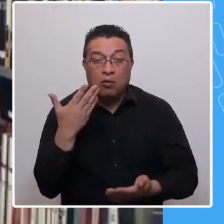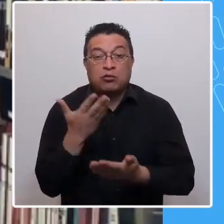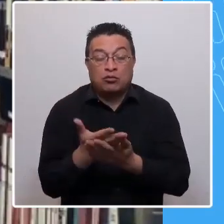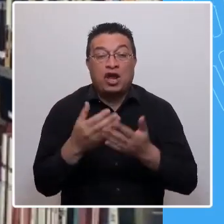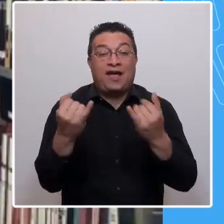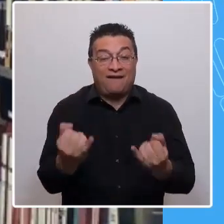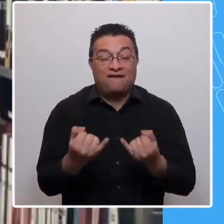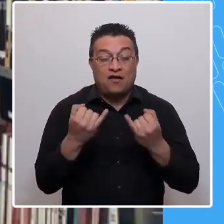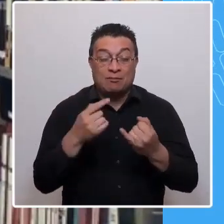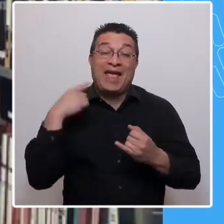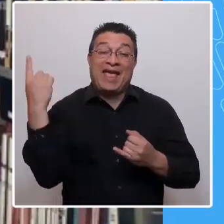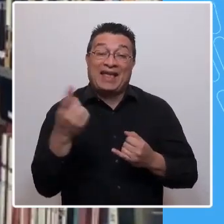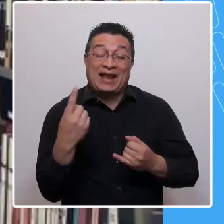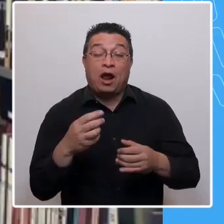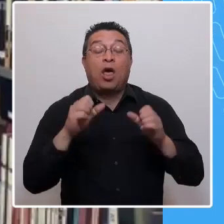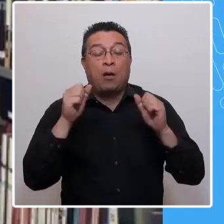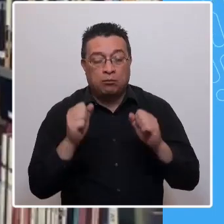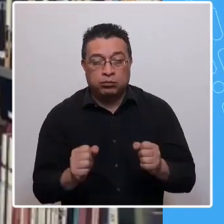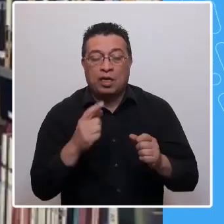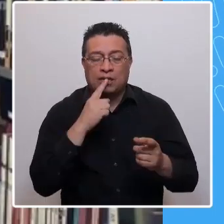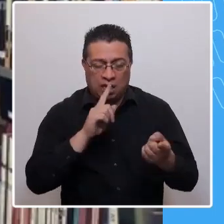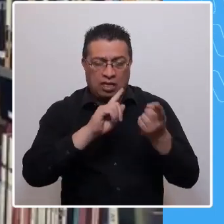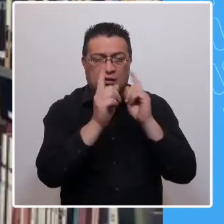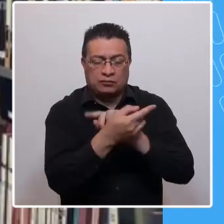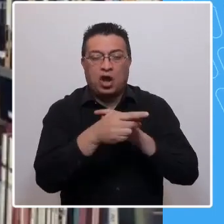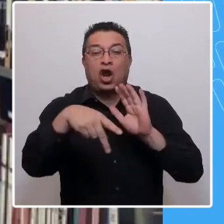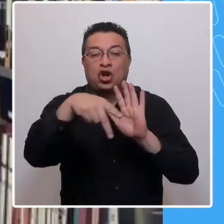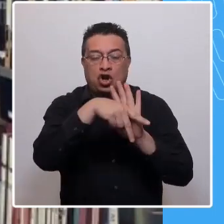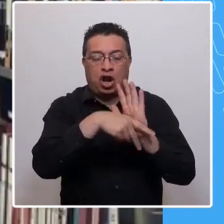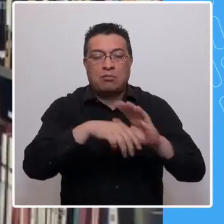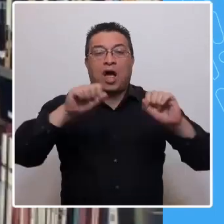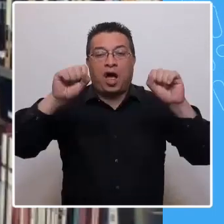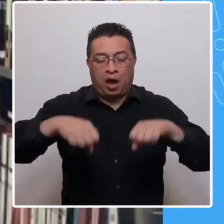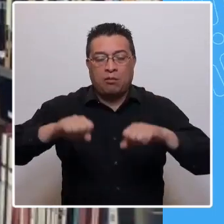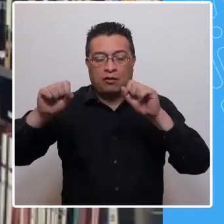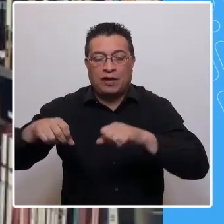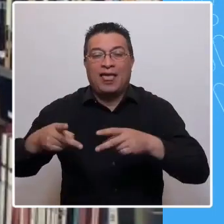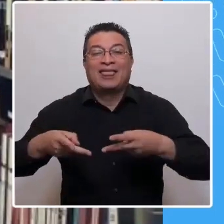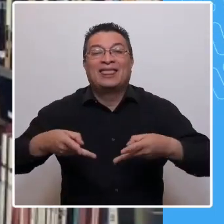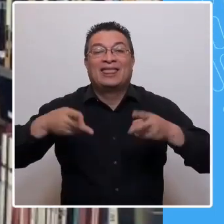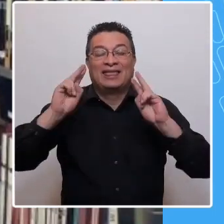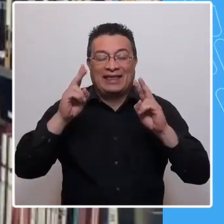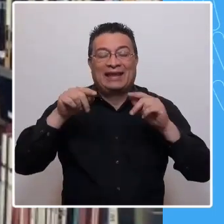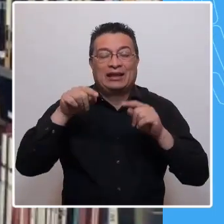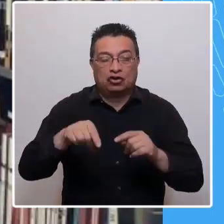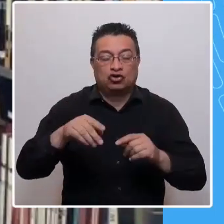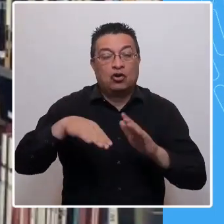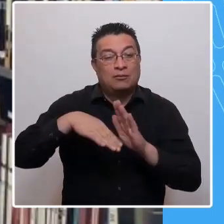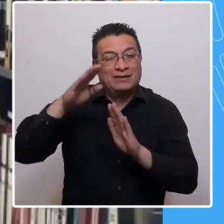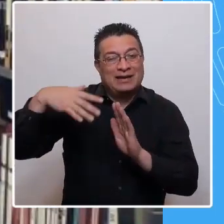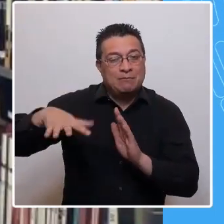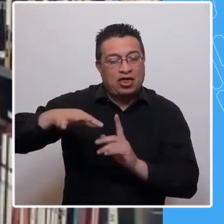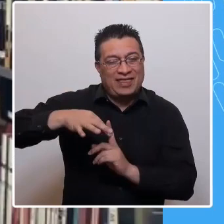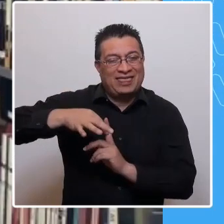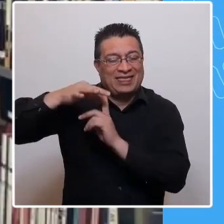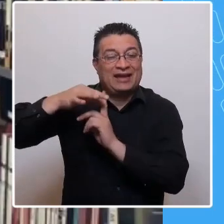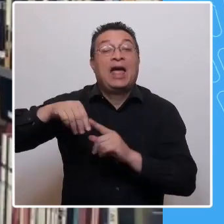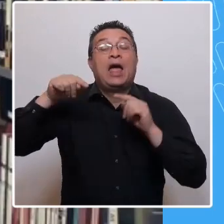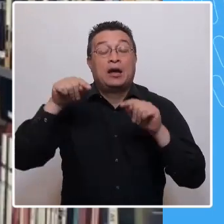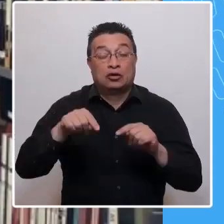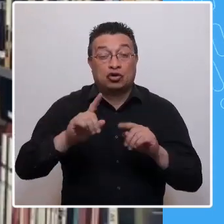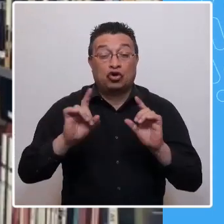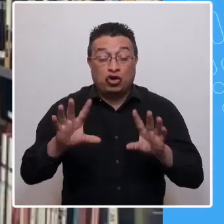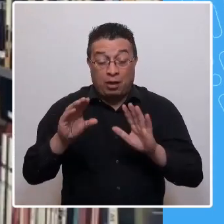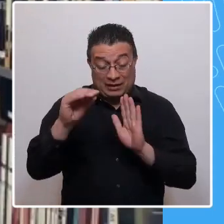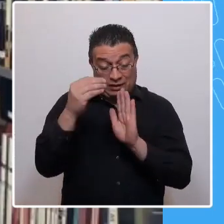términos generales podría ser contradictorio con las normas ya aprobadas sobre derechos fundamentales, no necesariamente en su